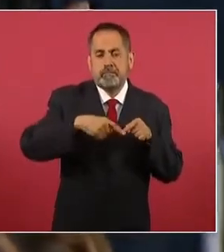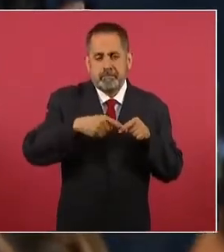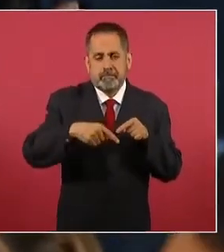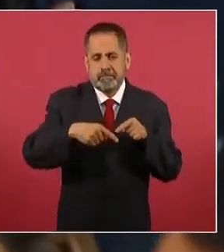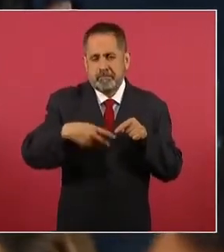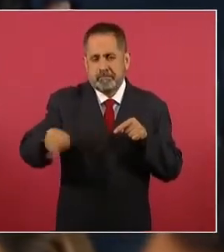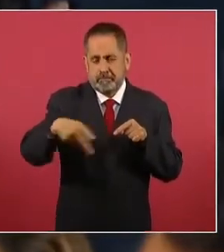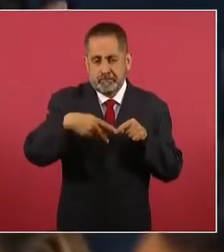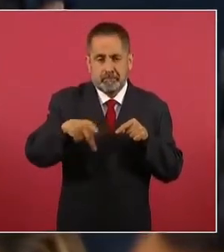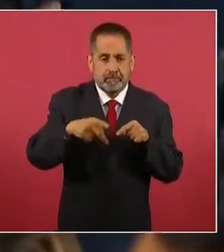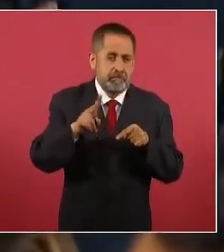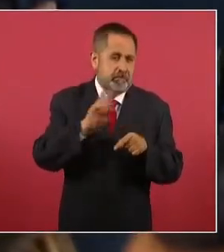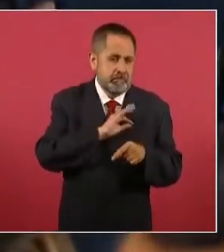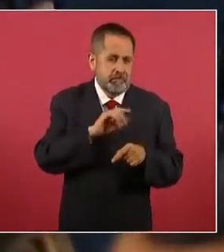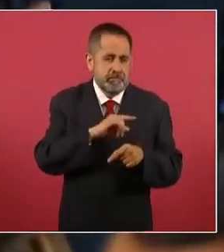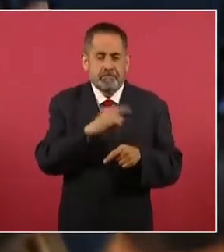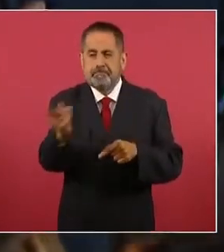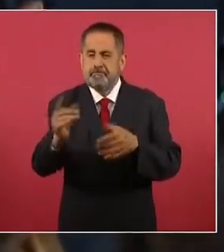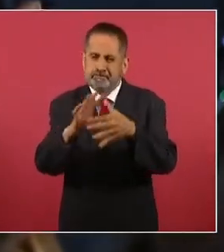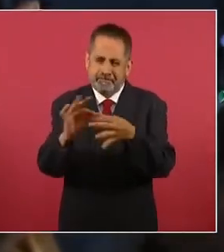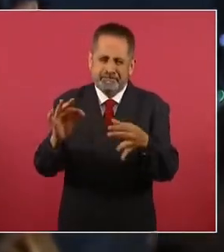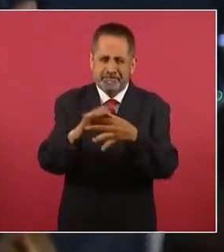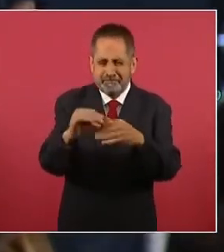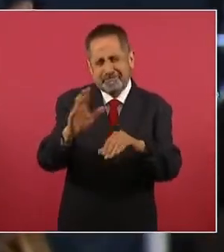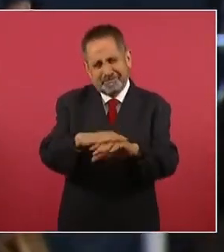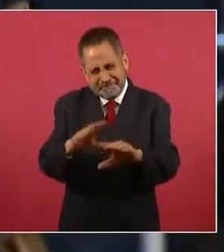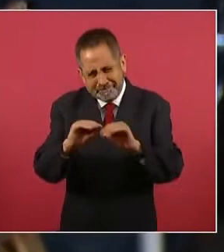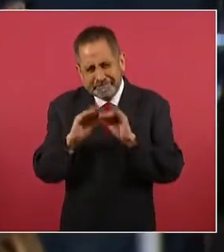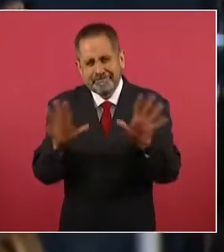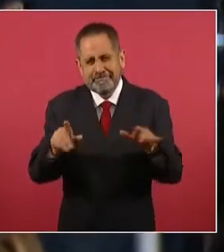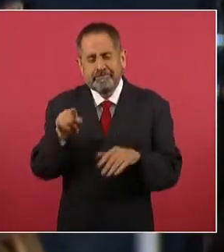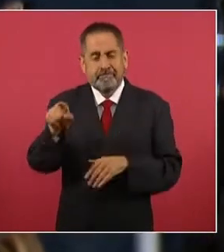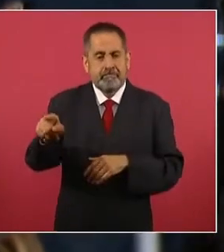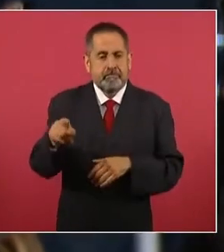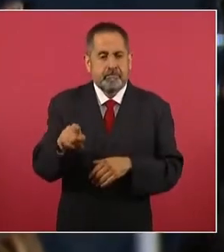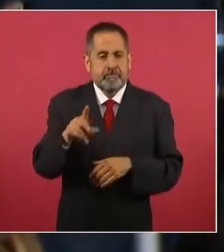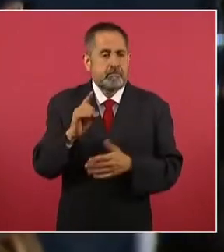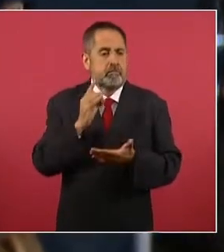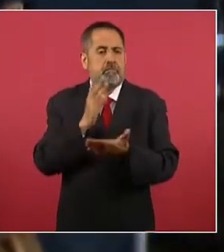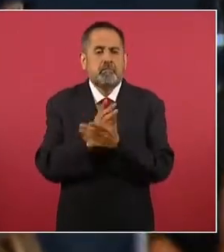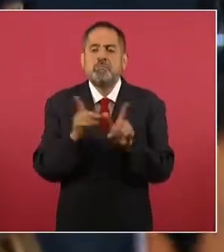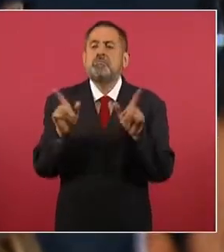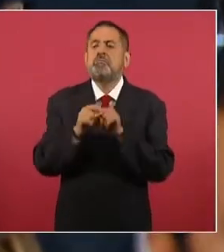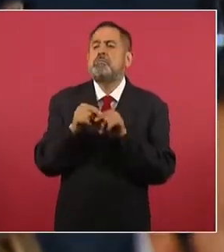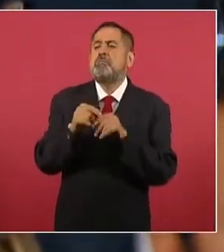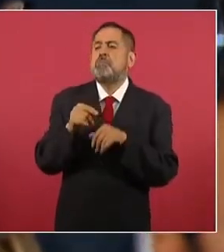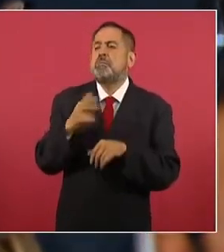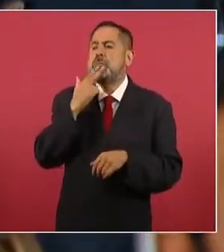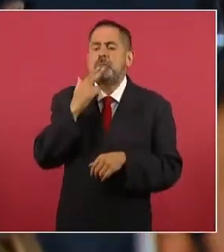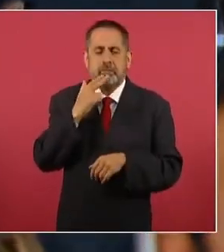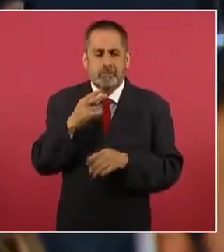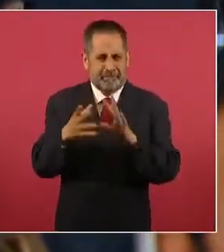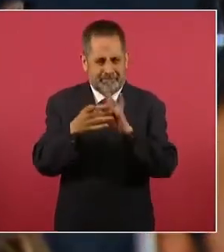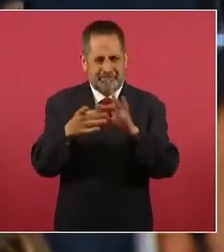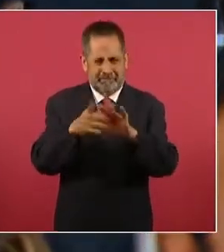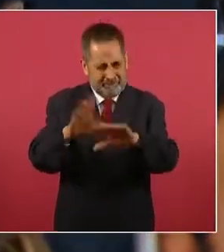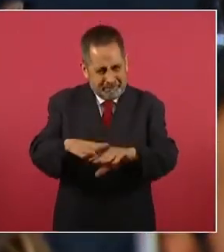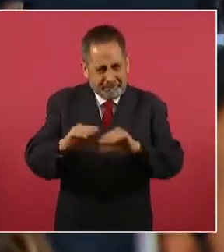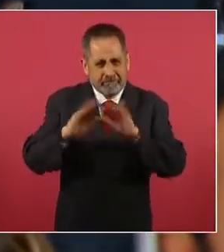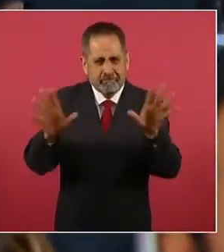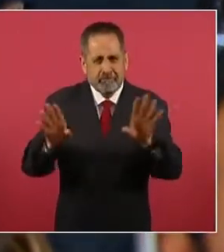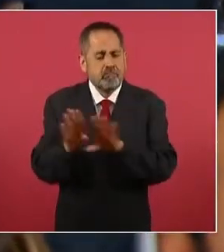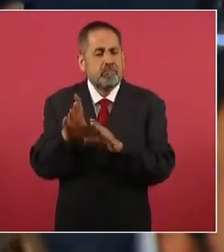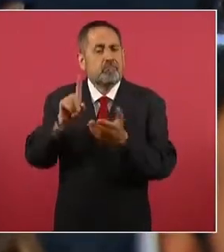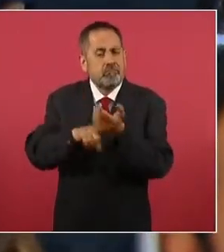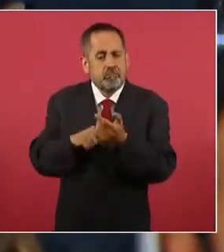suburbano, que se pudiera explicar a los vecinos de manera más ampliamente y no solamente de manera reducida, para que sepan exactamente en qué